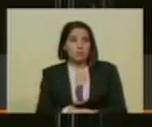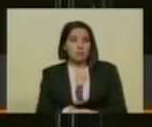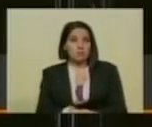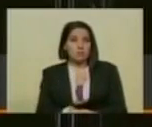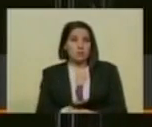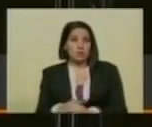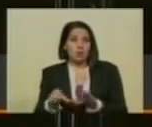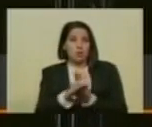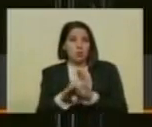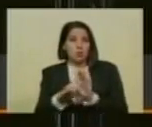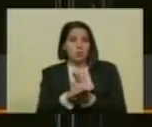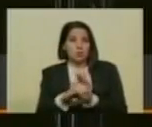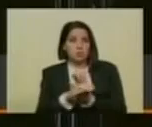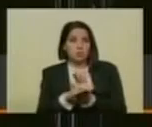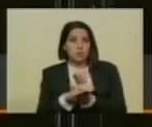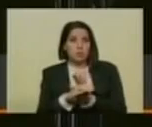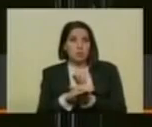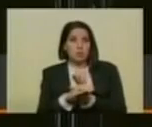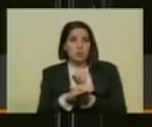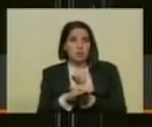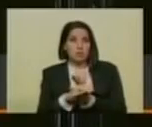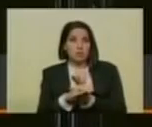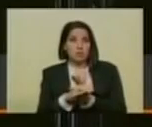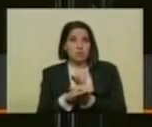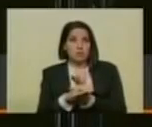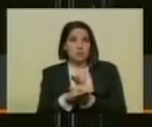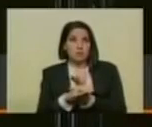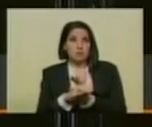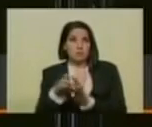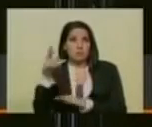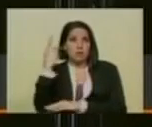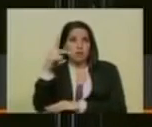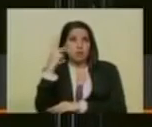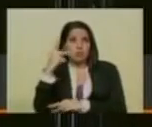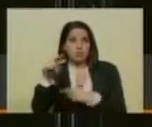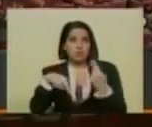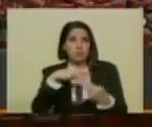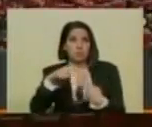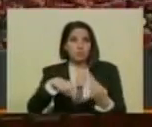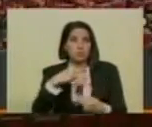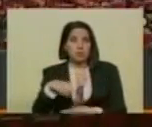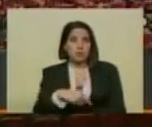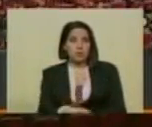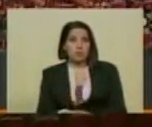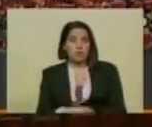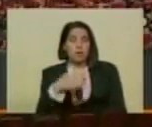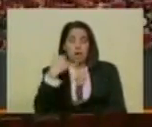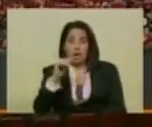constitucionalistas, patriotas y revolucionarios. Ahí quedó una fotografía.